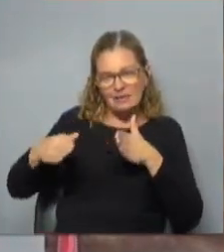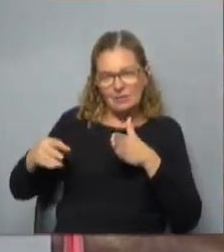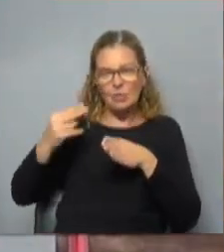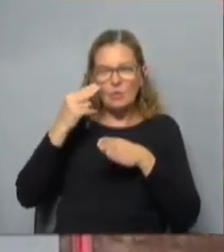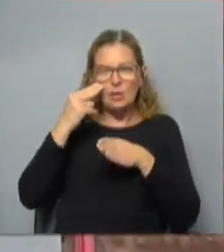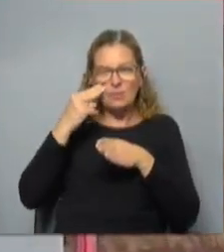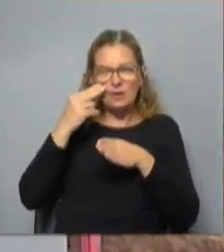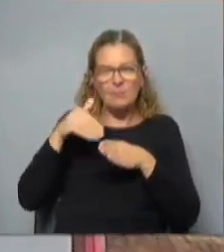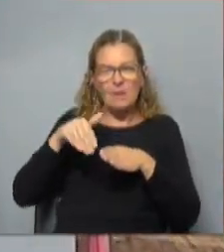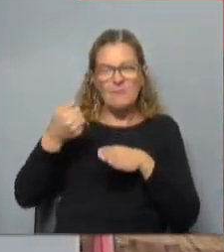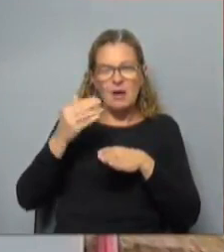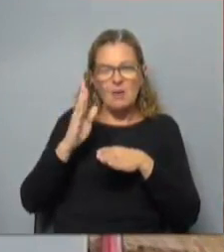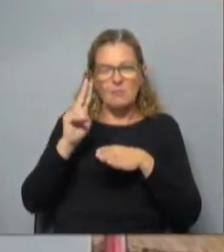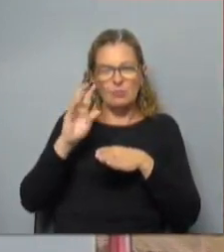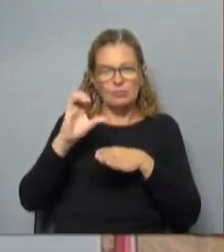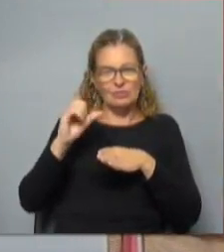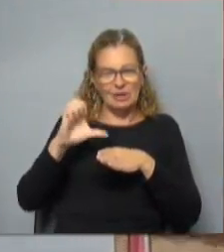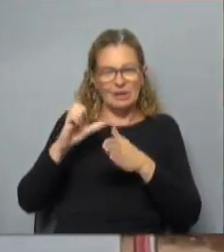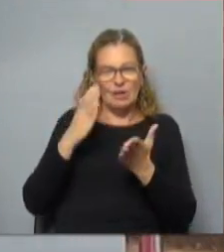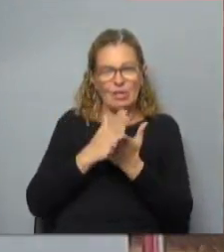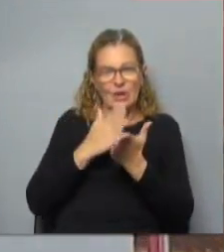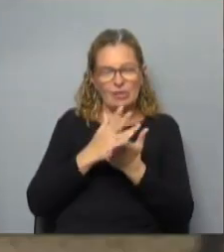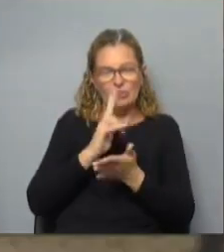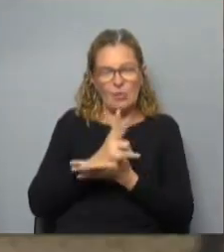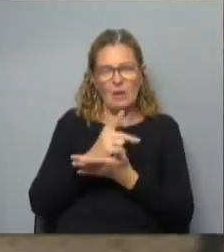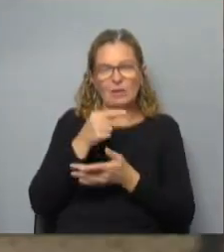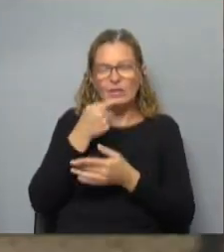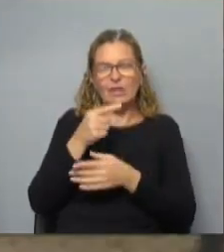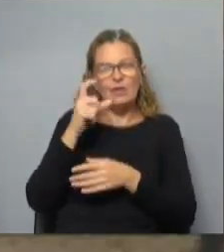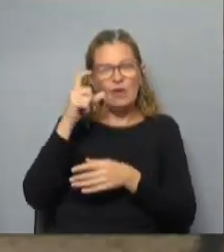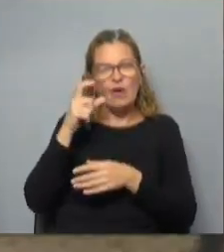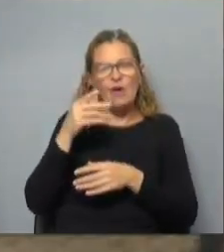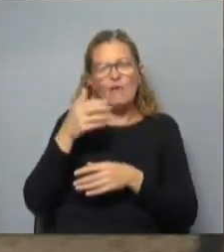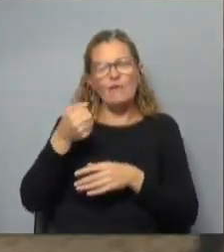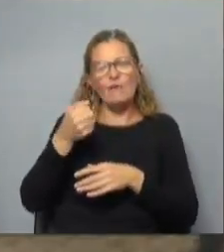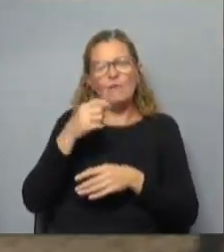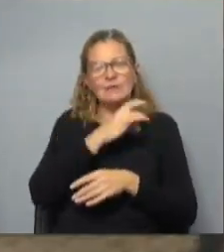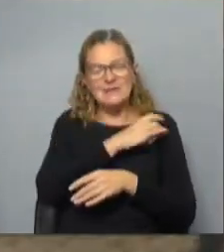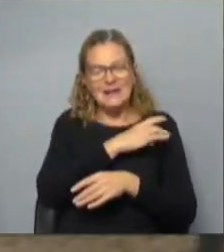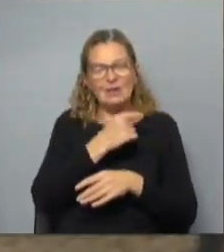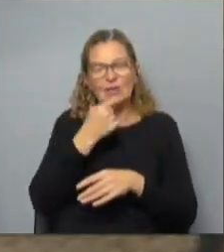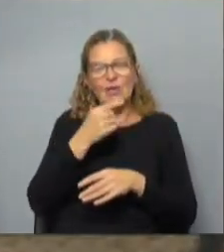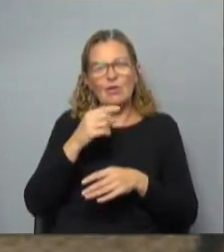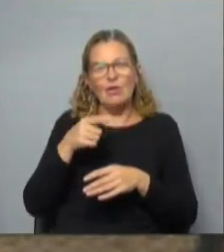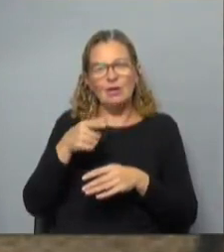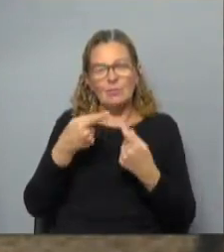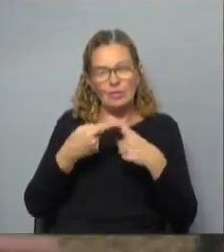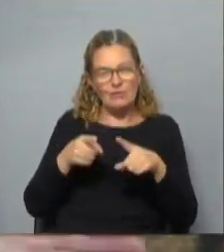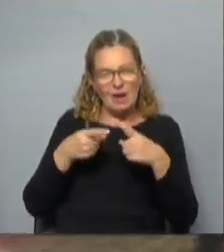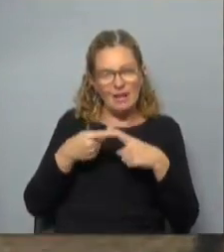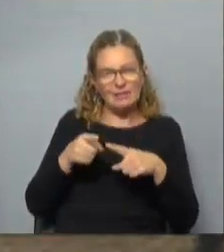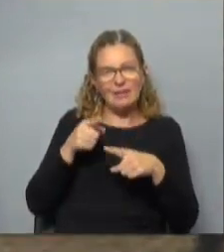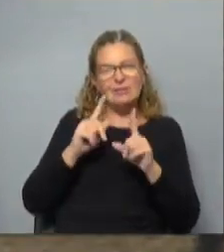problemática mapuche en la patagonia y la agenda de los derechos humanos y también apoyo esa idea de la resolución diplomática de los diferendos